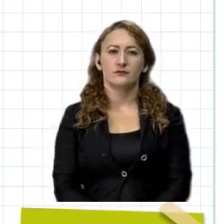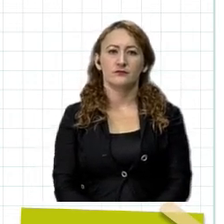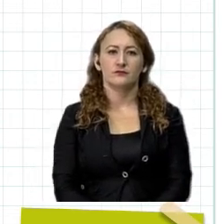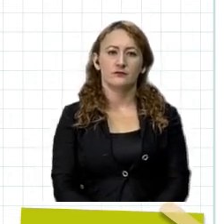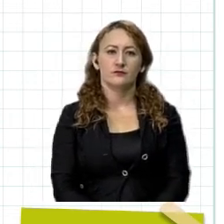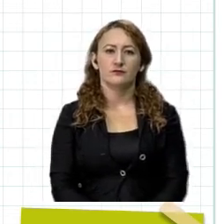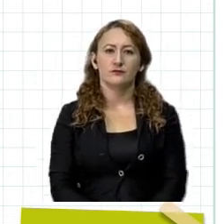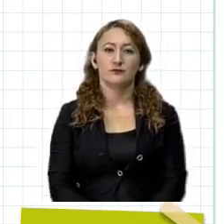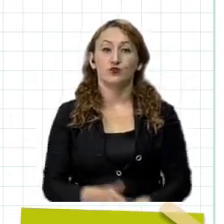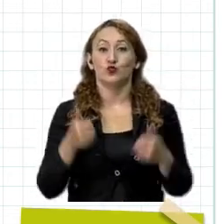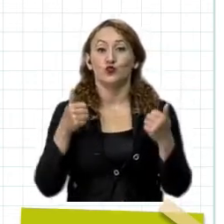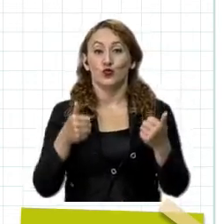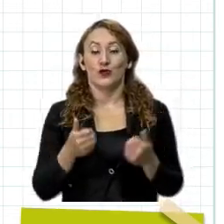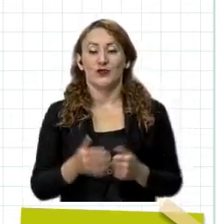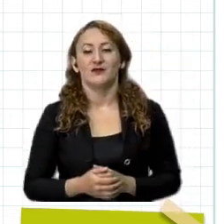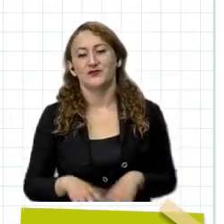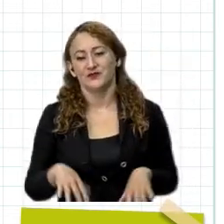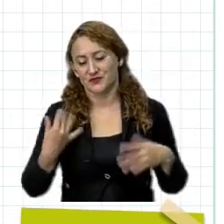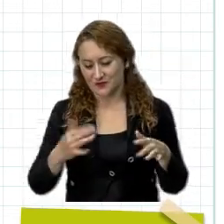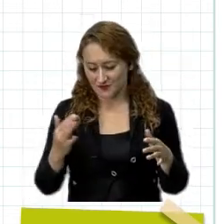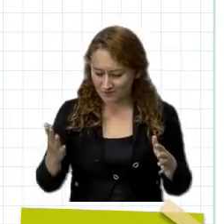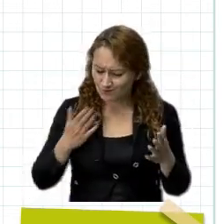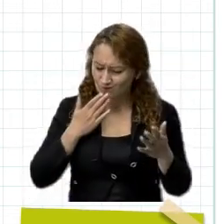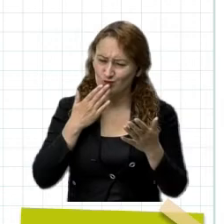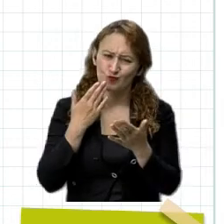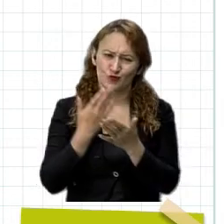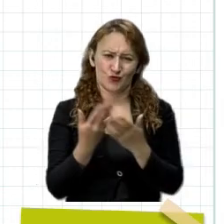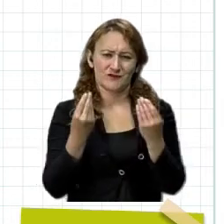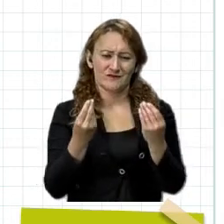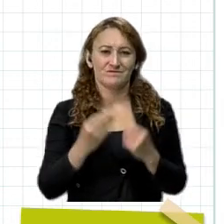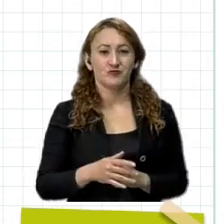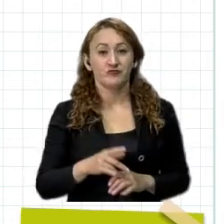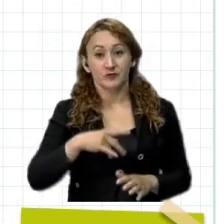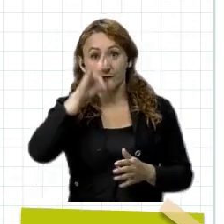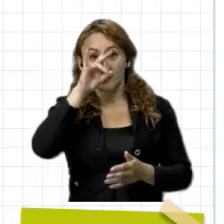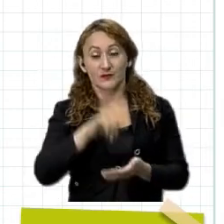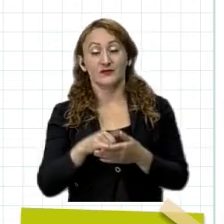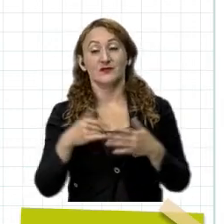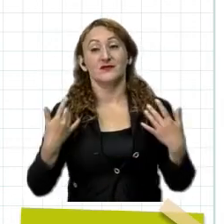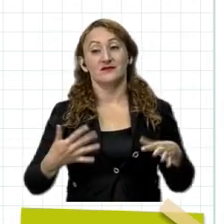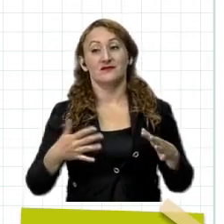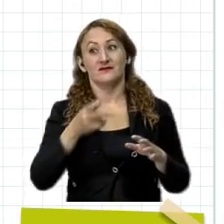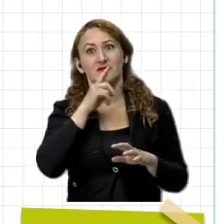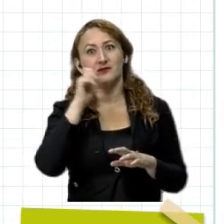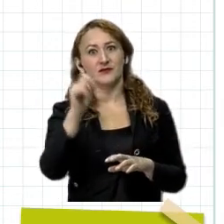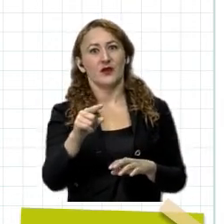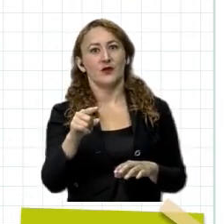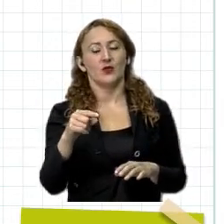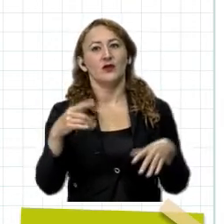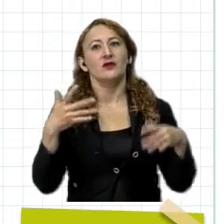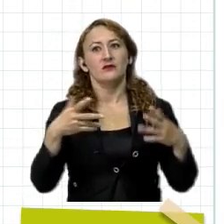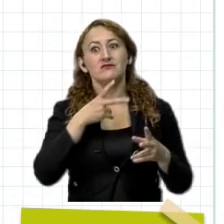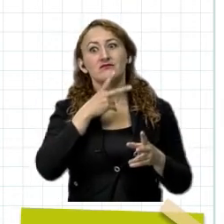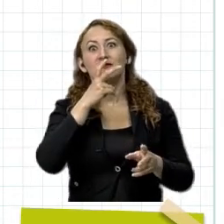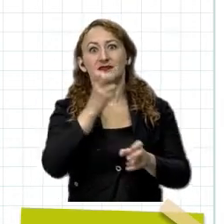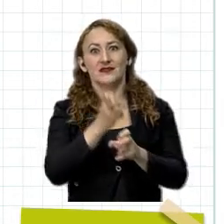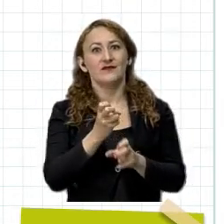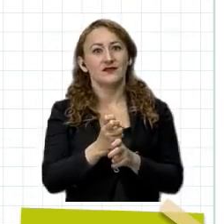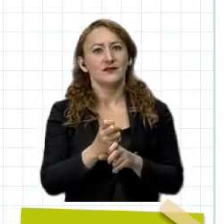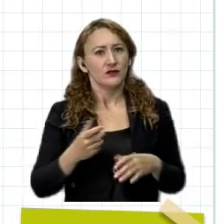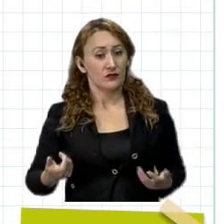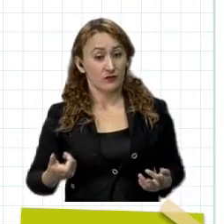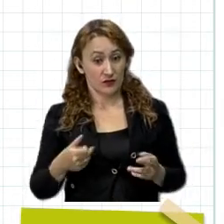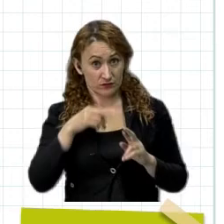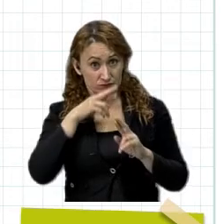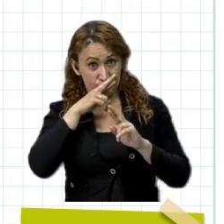Bueno, pues muchas gracias. Yo creo que es una pregunta evidentemente difícil y pues no hay una